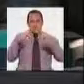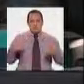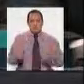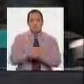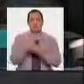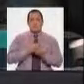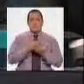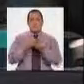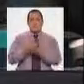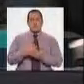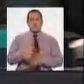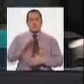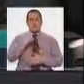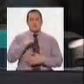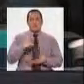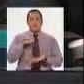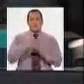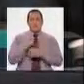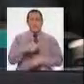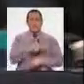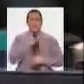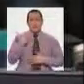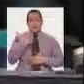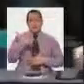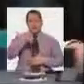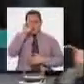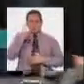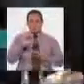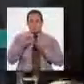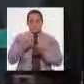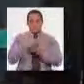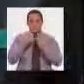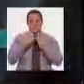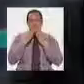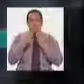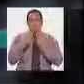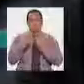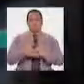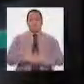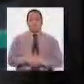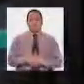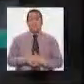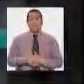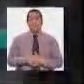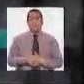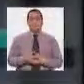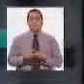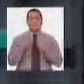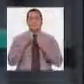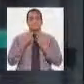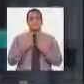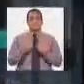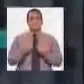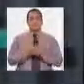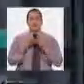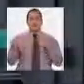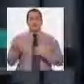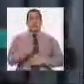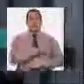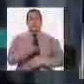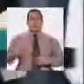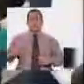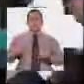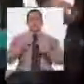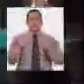nuevo hecho ilícito que afecta al país. Muchas gracias. De conferencia forma, de prensa, entonces, de la... Nicolás, donde el presidente